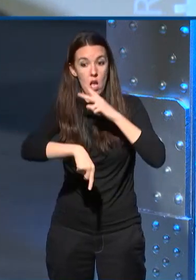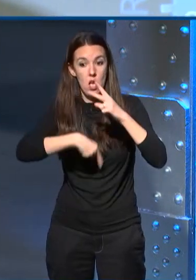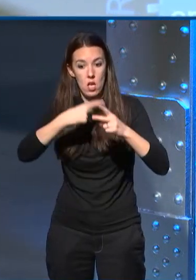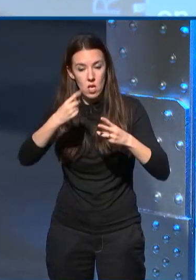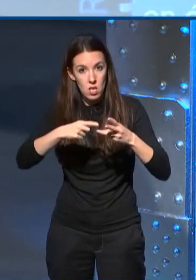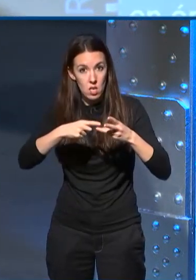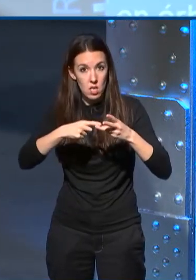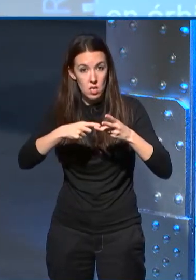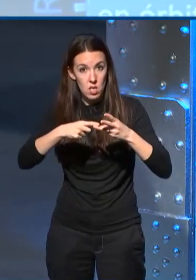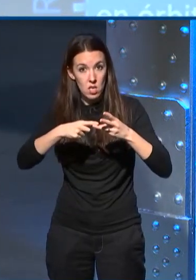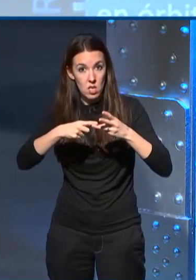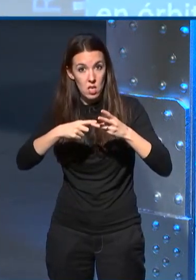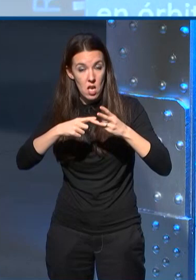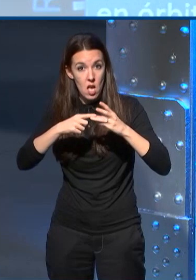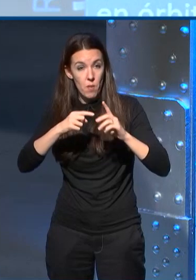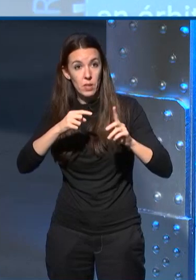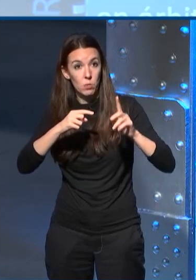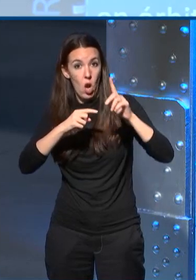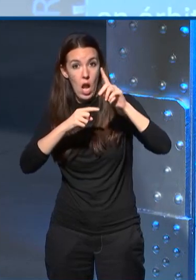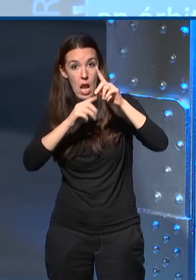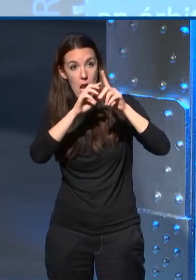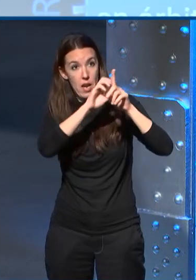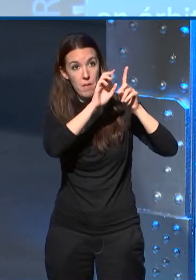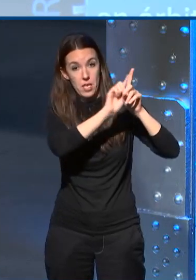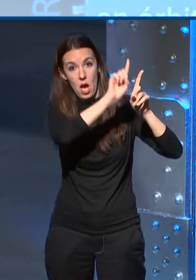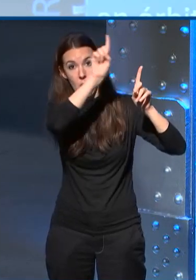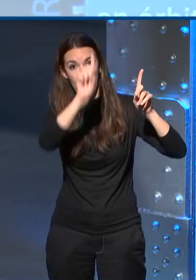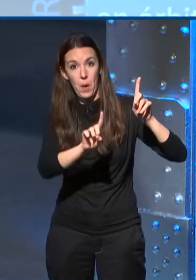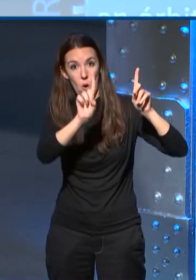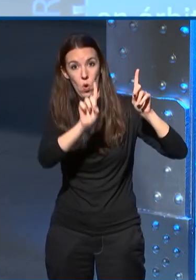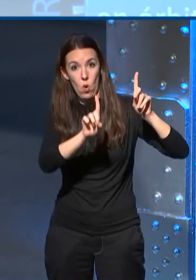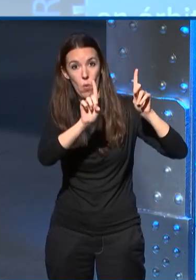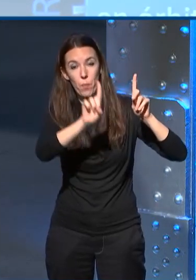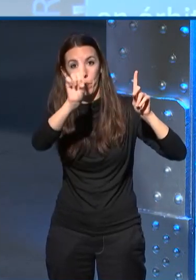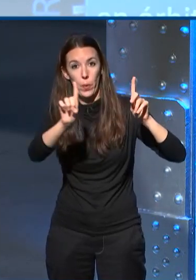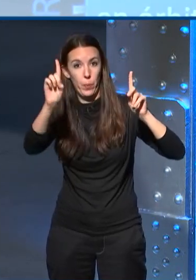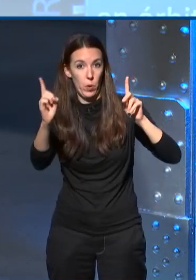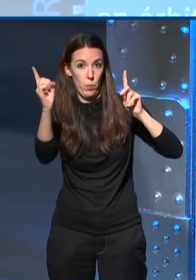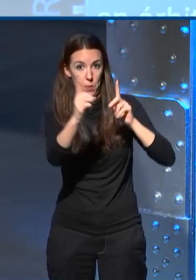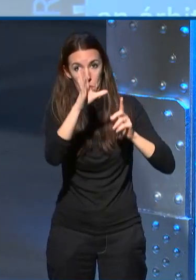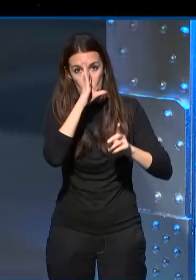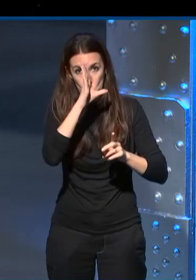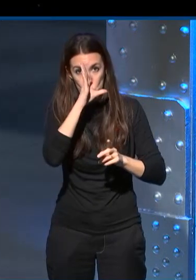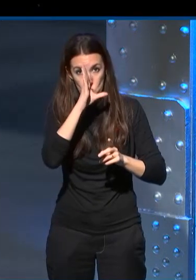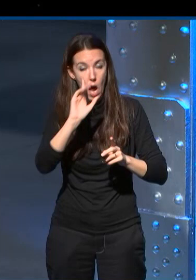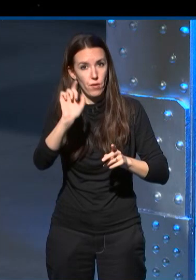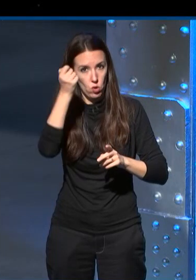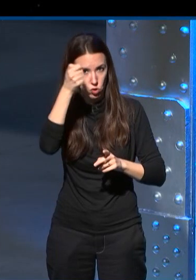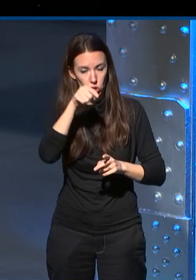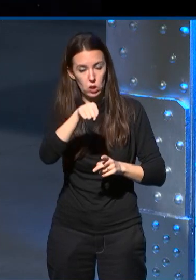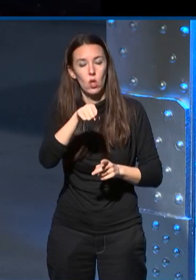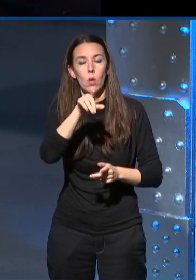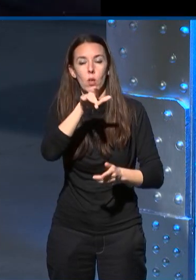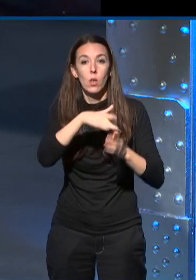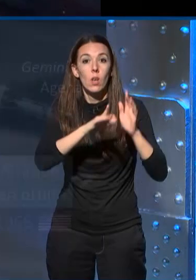fue salir de la nave, hacer un paseo espacial, y fue Leonov el que lo consiguió. El siguiente paso